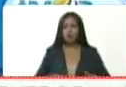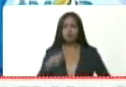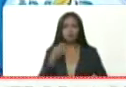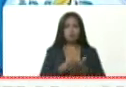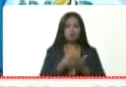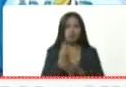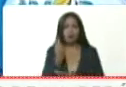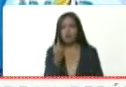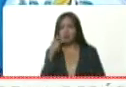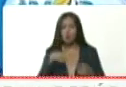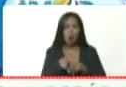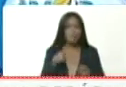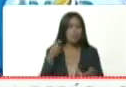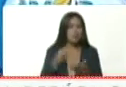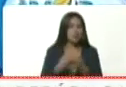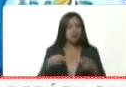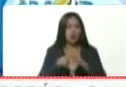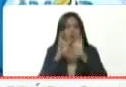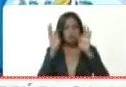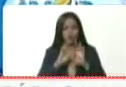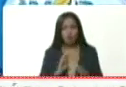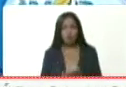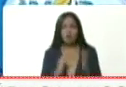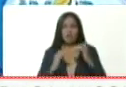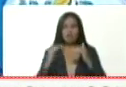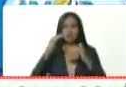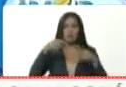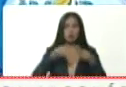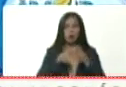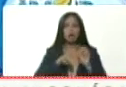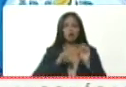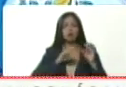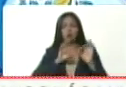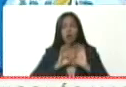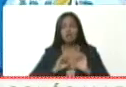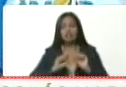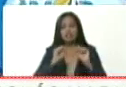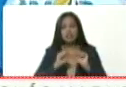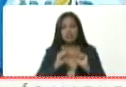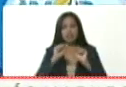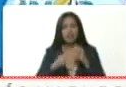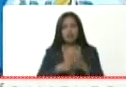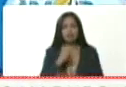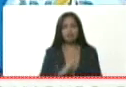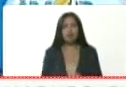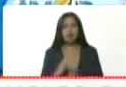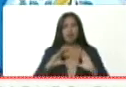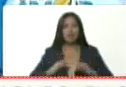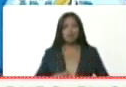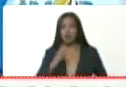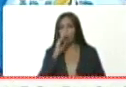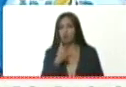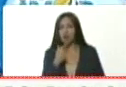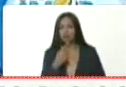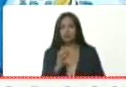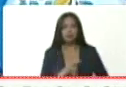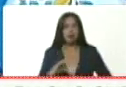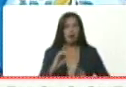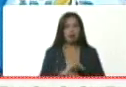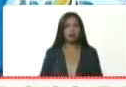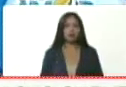que hace falta para invertir y crecer avanzar avanzar no me canso de decirle